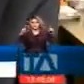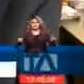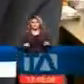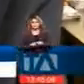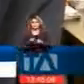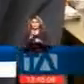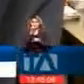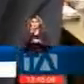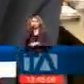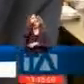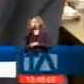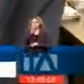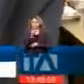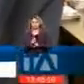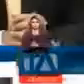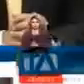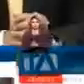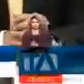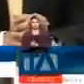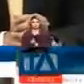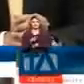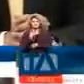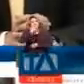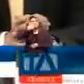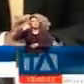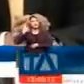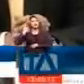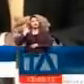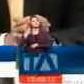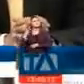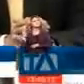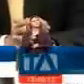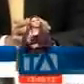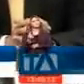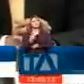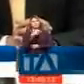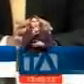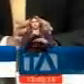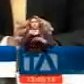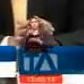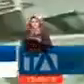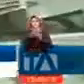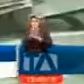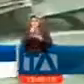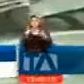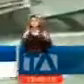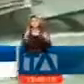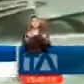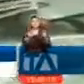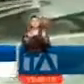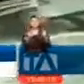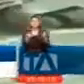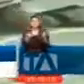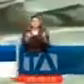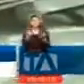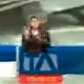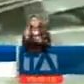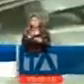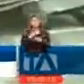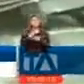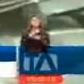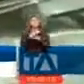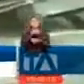los datos de 400 se reducen a 20. Además, según él, antes de que la presidenta del CNE advierta que no habrá elecciones si no hay presupuesto